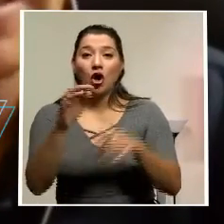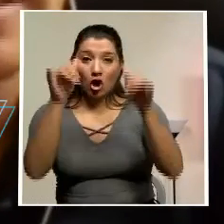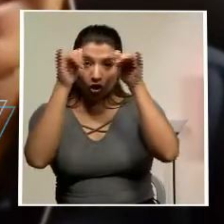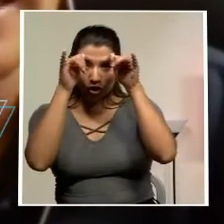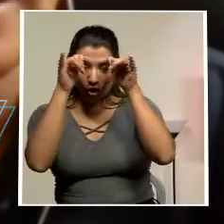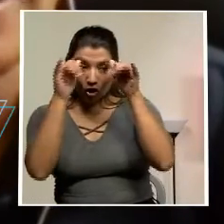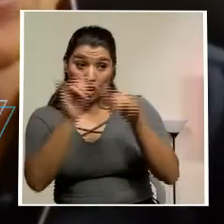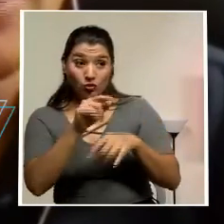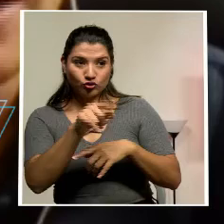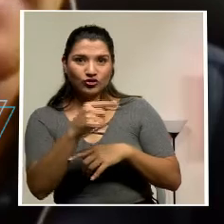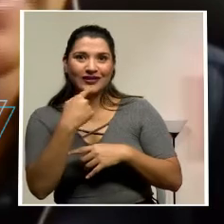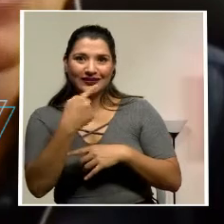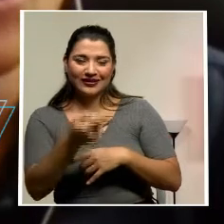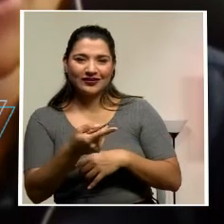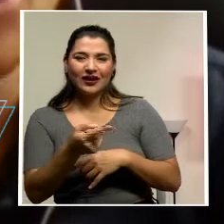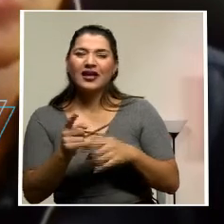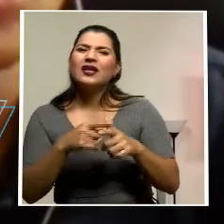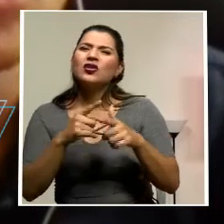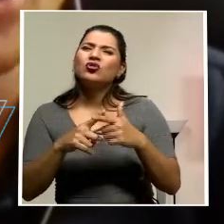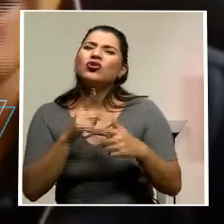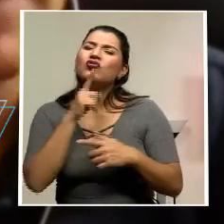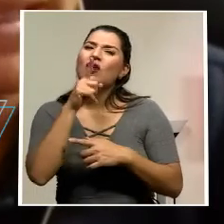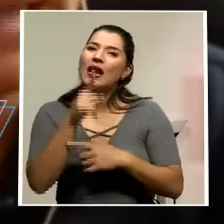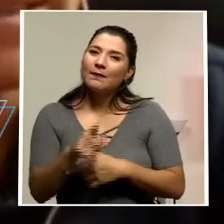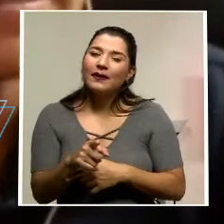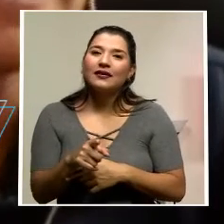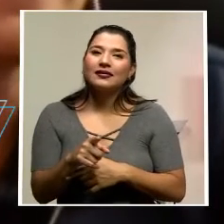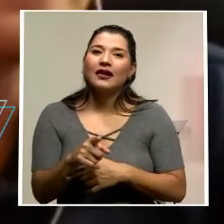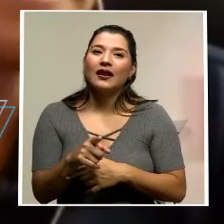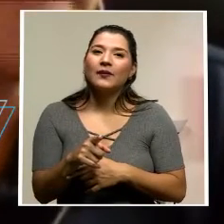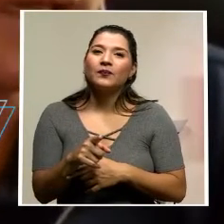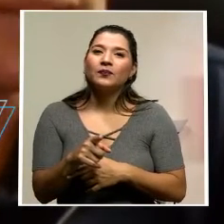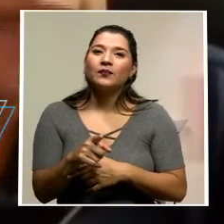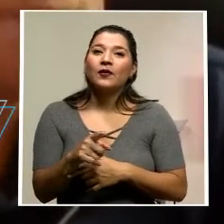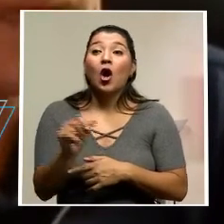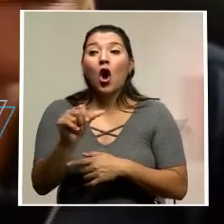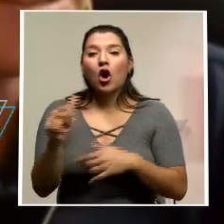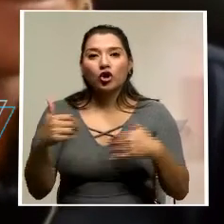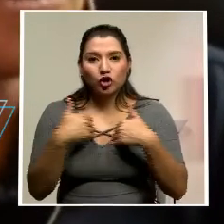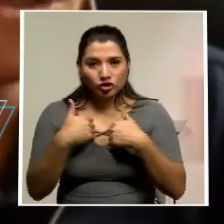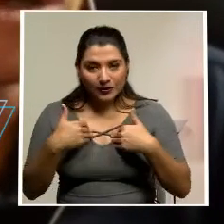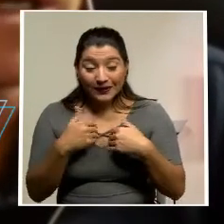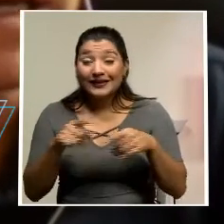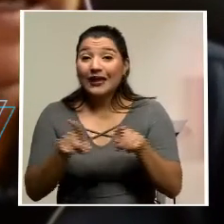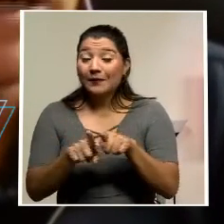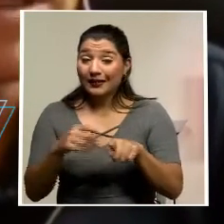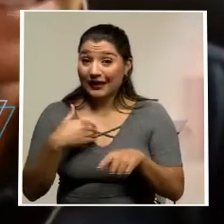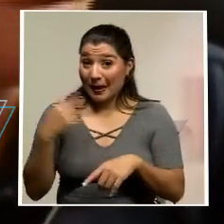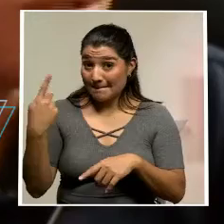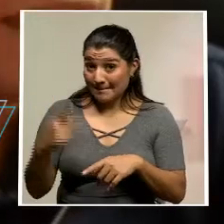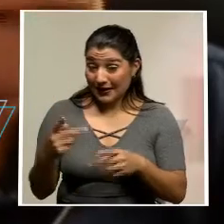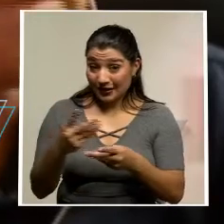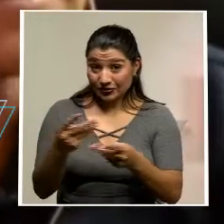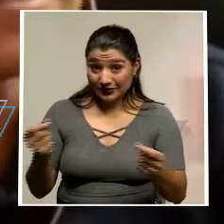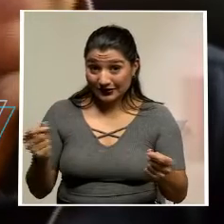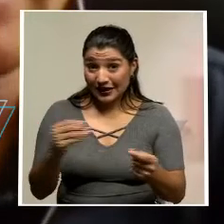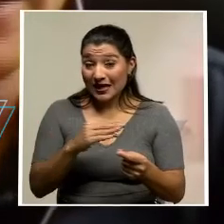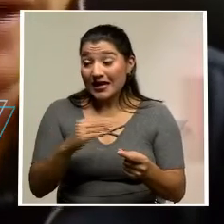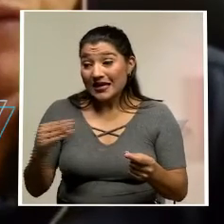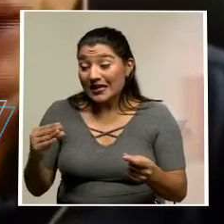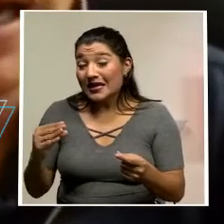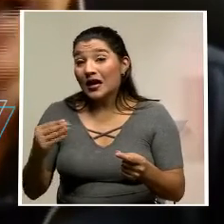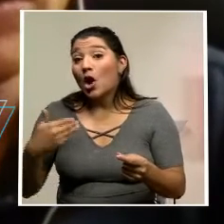bien decía. Entonces realmente son otros habitantes que también están en peligro de extinción, que nuestra búsqueda del pez sierra